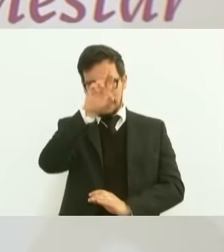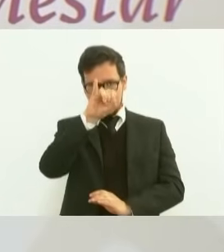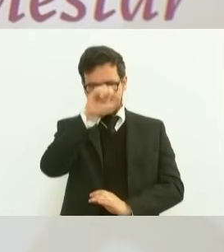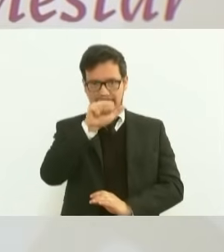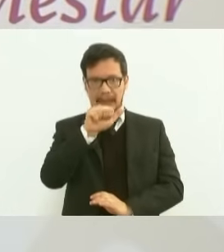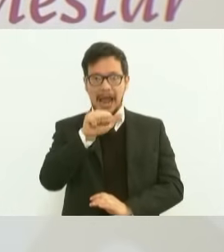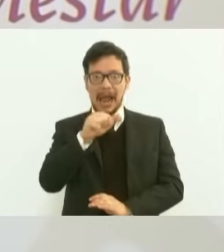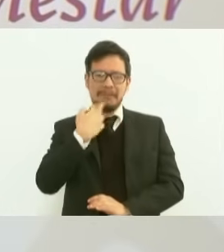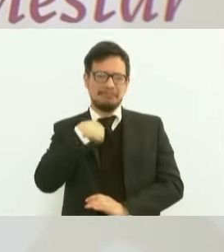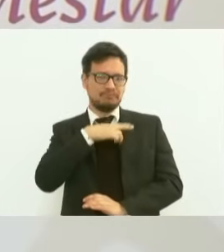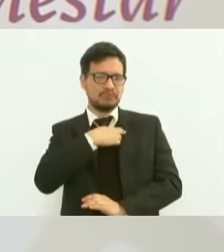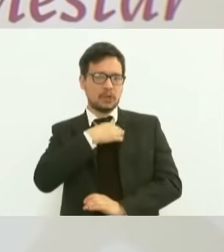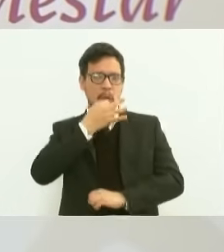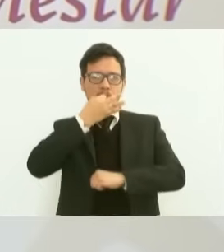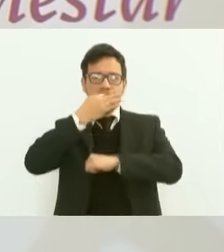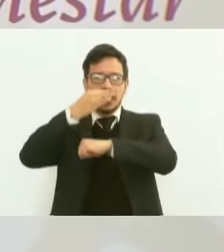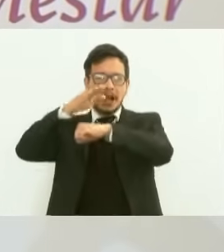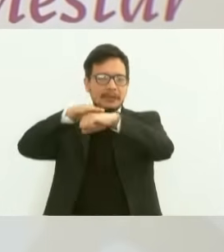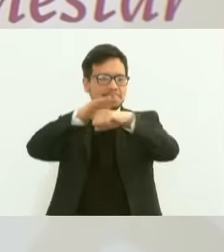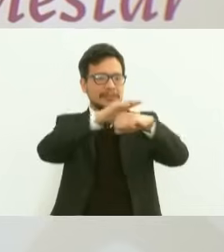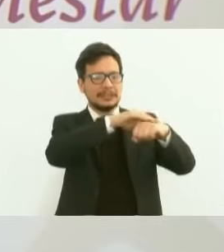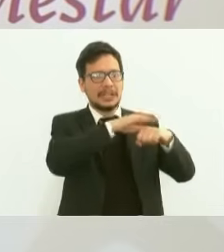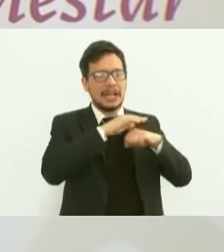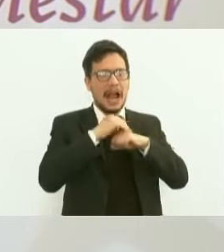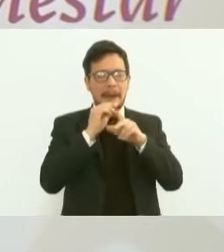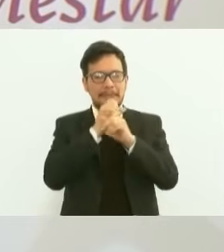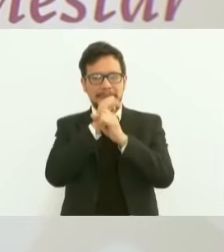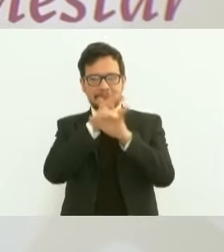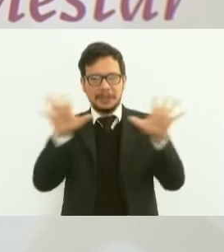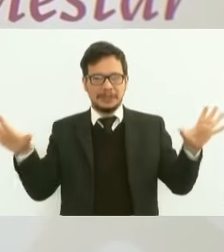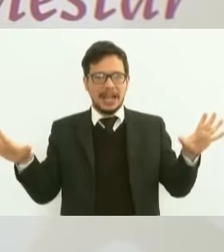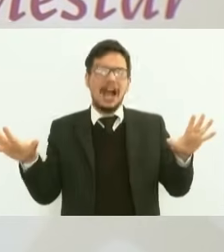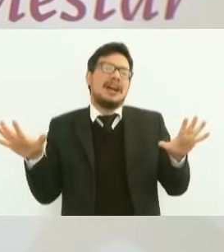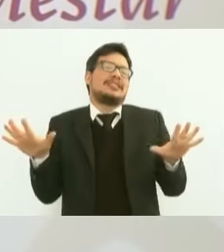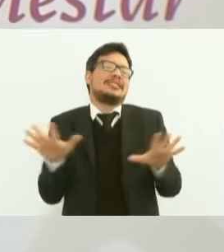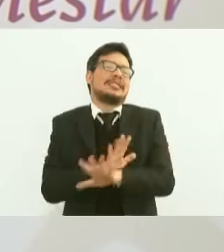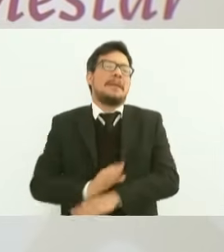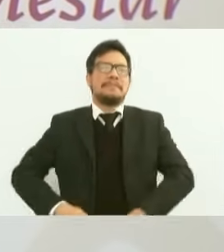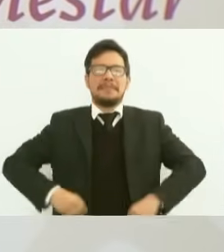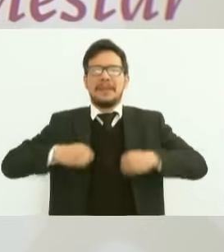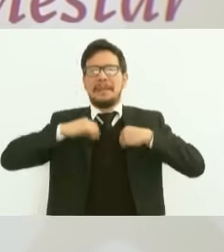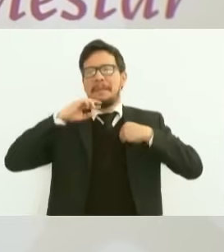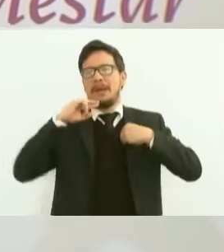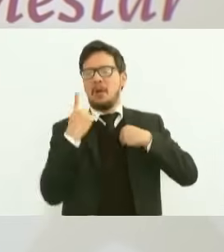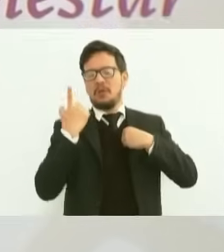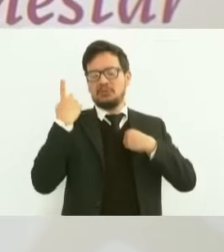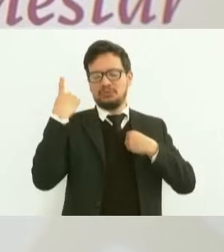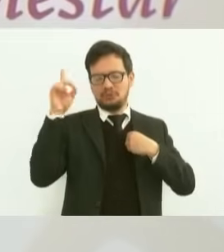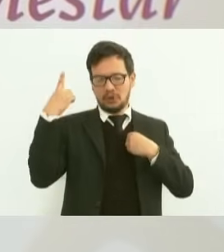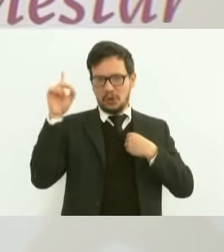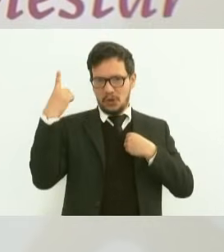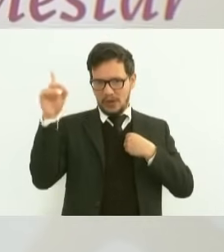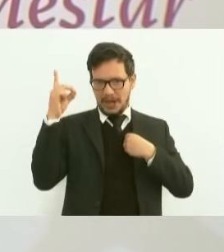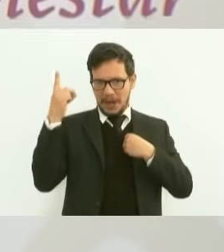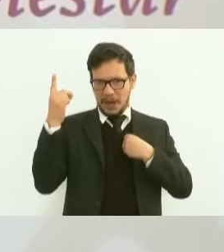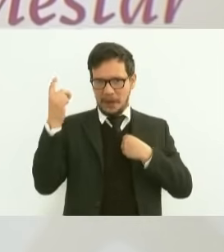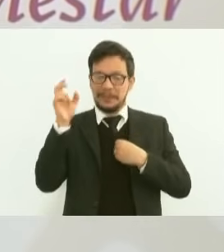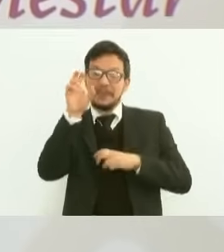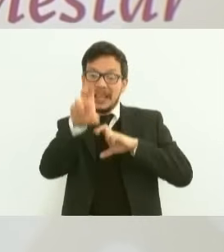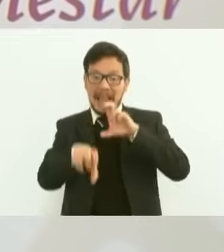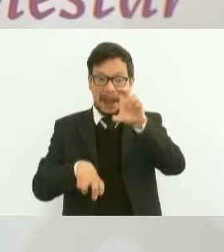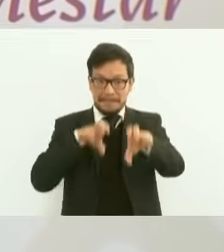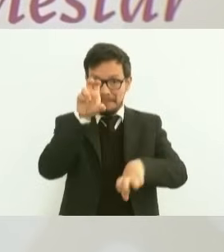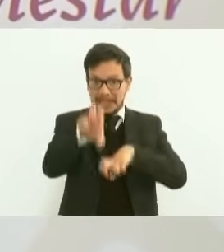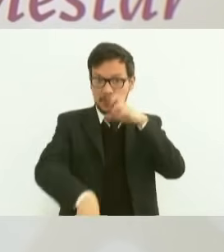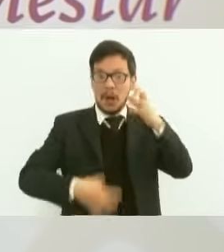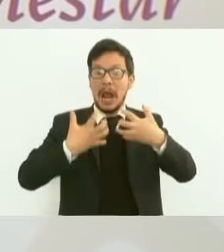anuncio histórico que le va a cambiar la vida a nuestro estado, y es la inversión de una